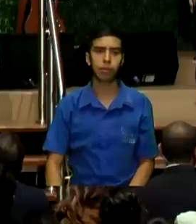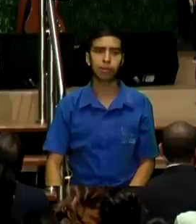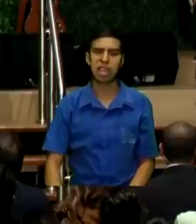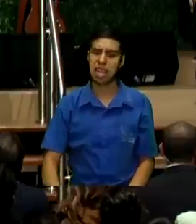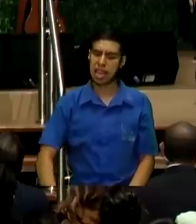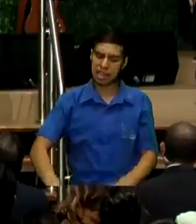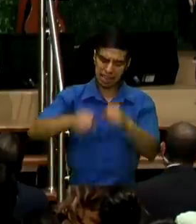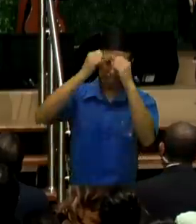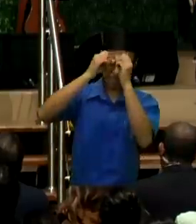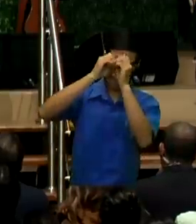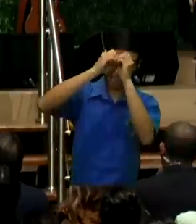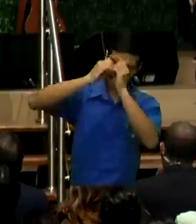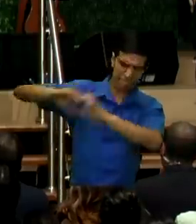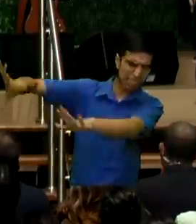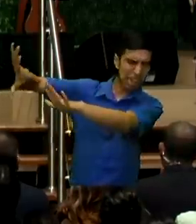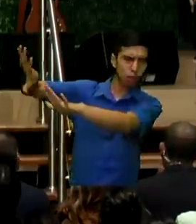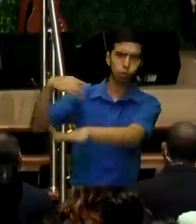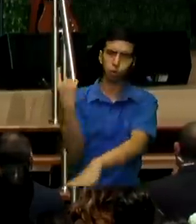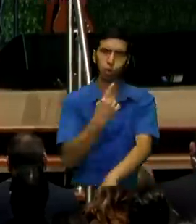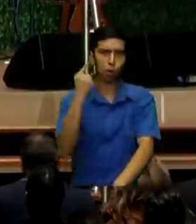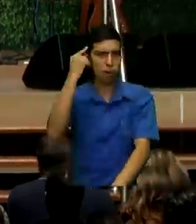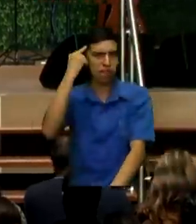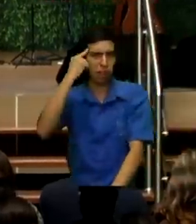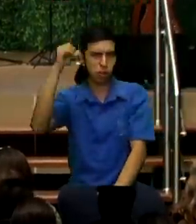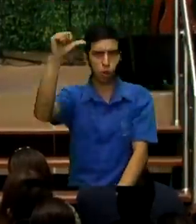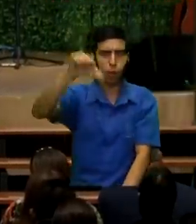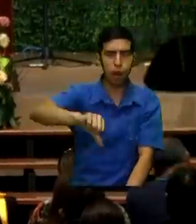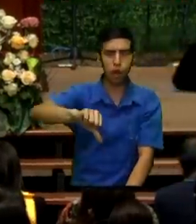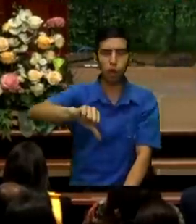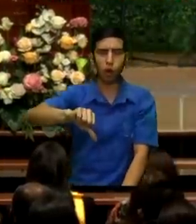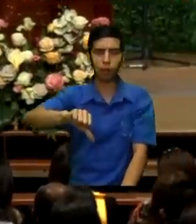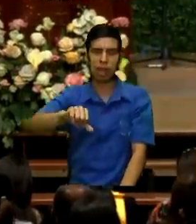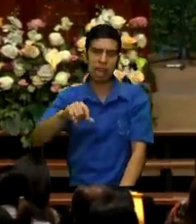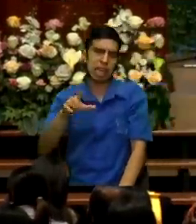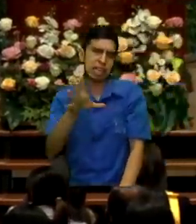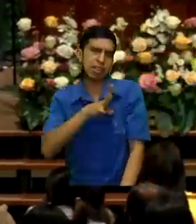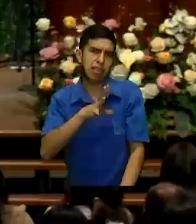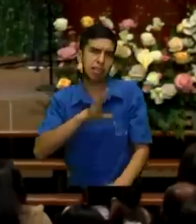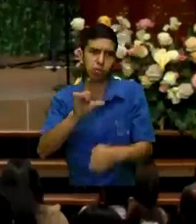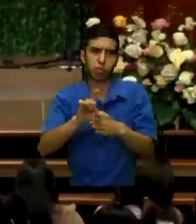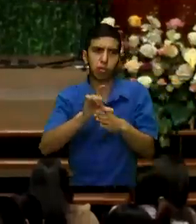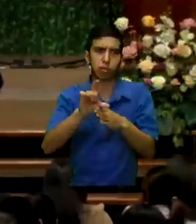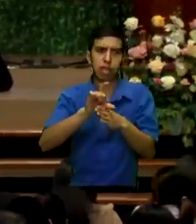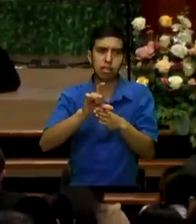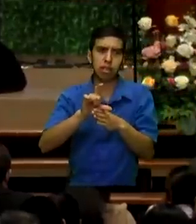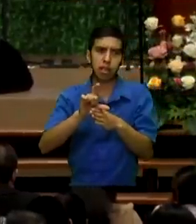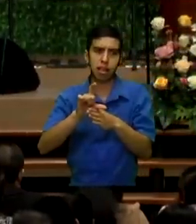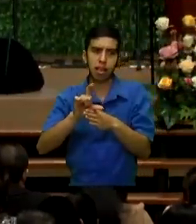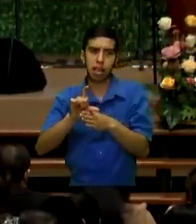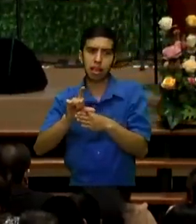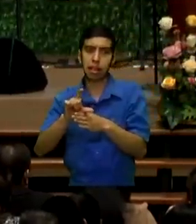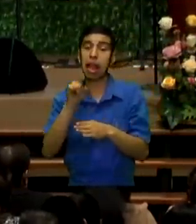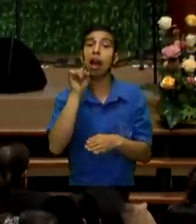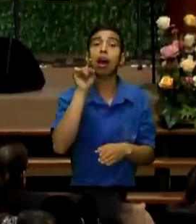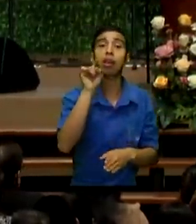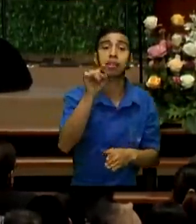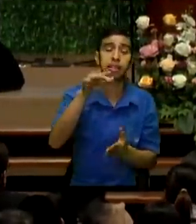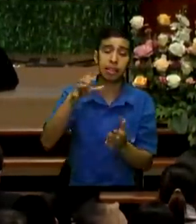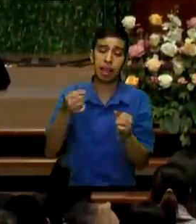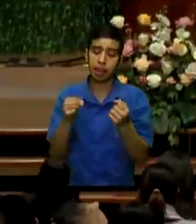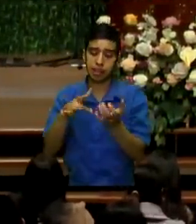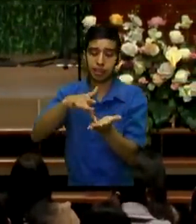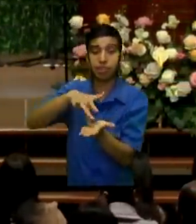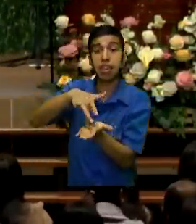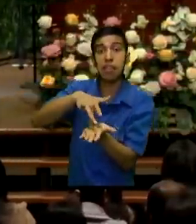pensamiento. Y si tienes algunas cosas que te hacen más débil, suban los hermanos de la alabanza, por favor. Si tienes algunas cosas que